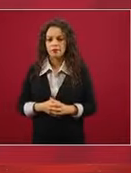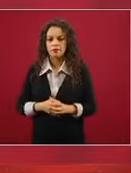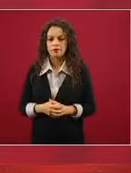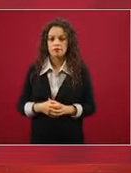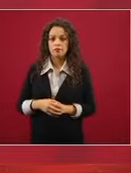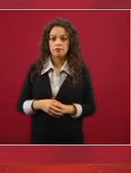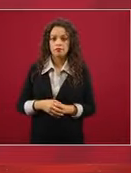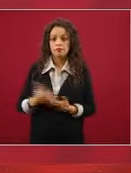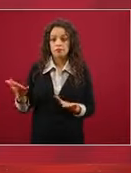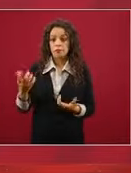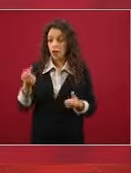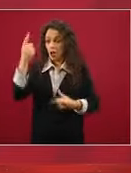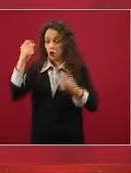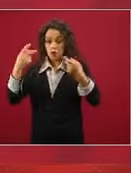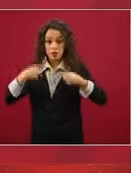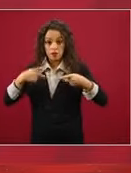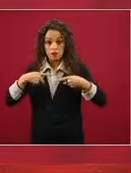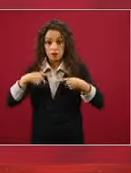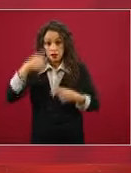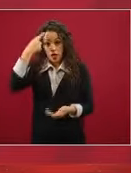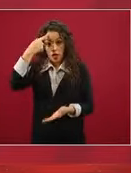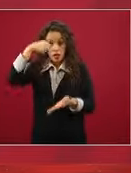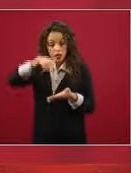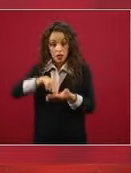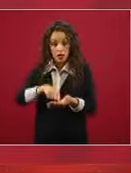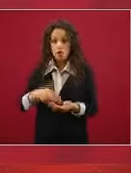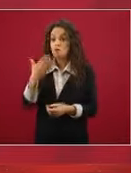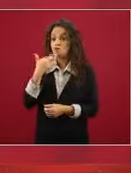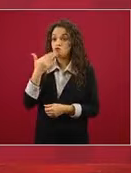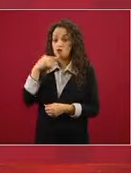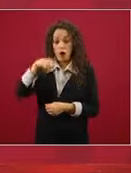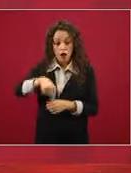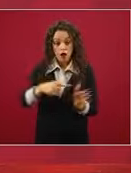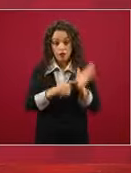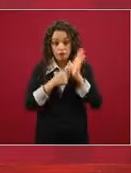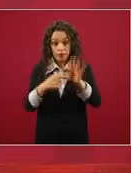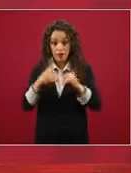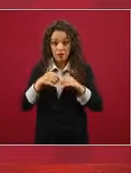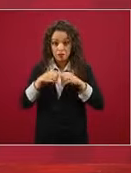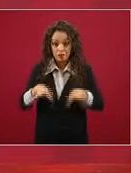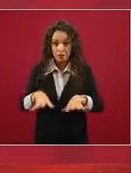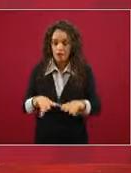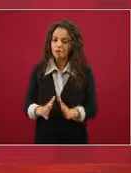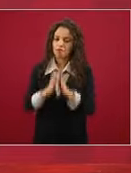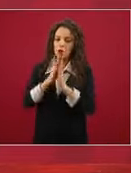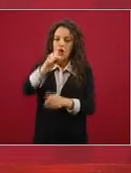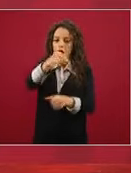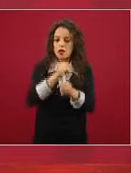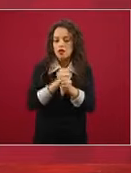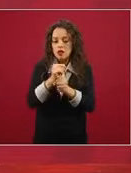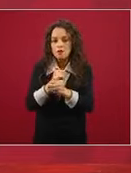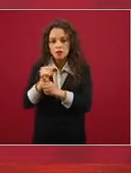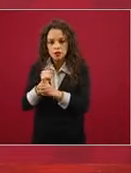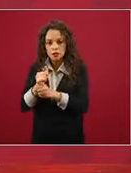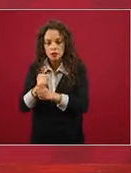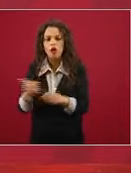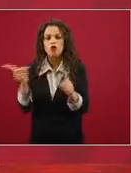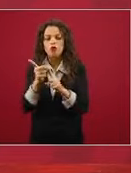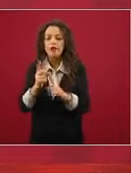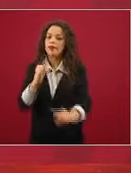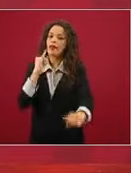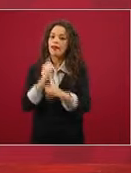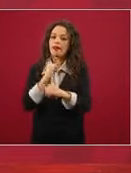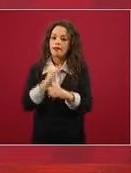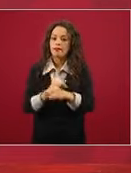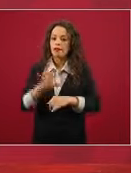presenta, por favor averigüe, coronavirus.gov.mx, todo está ahí y todo está aquí. Sobre lo que dice, ya no me